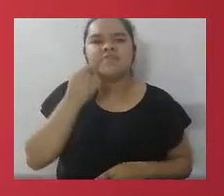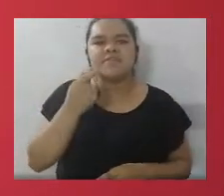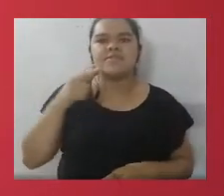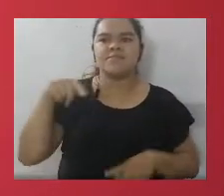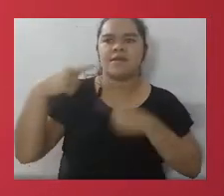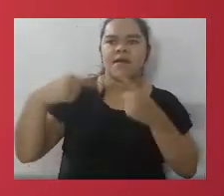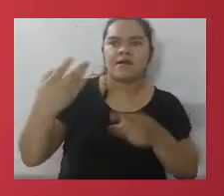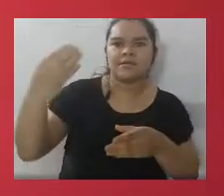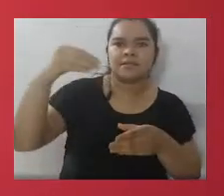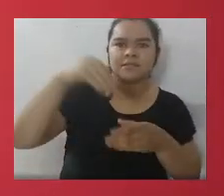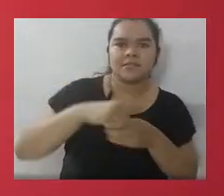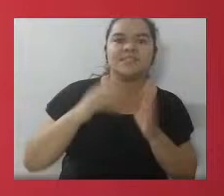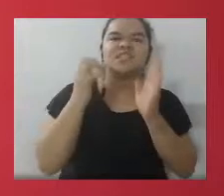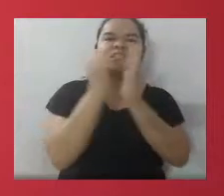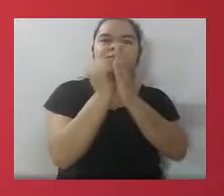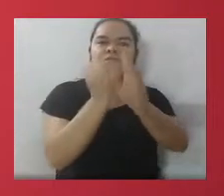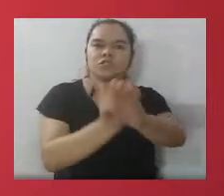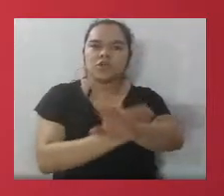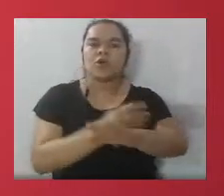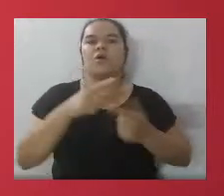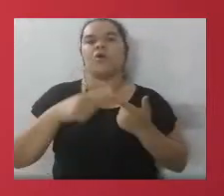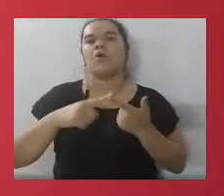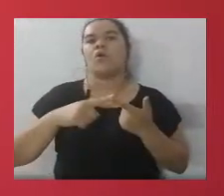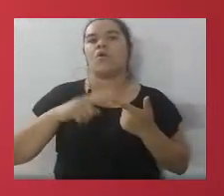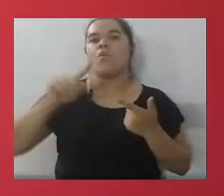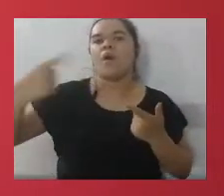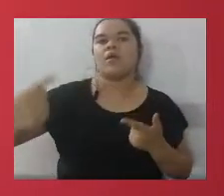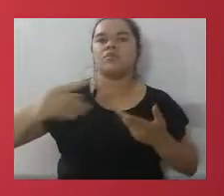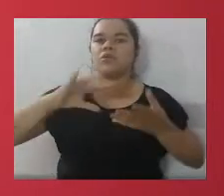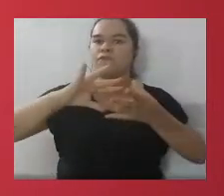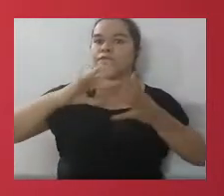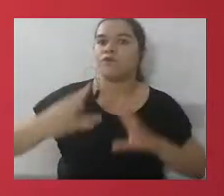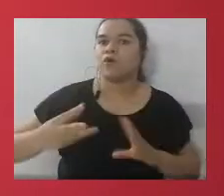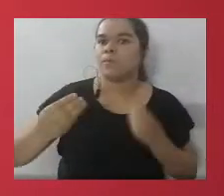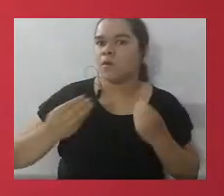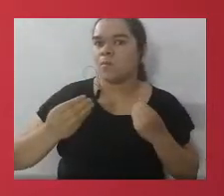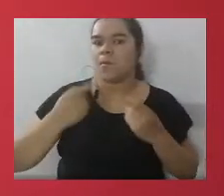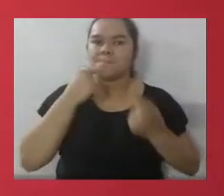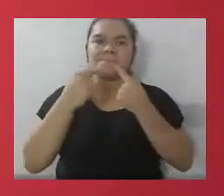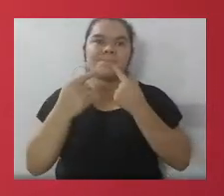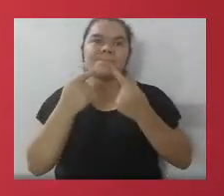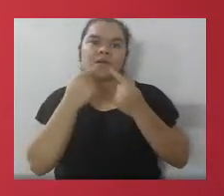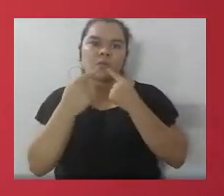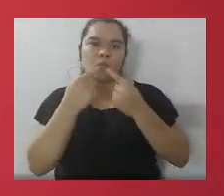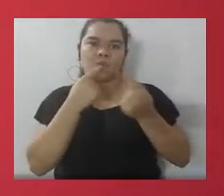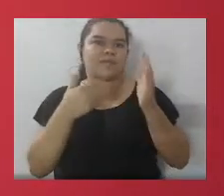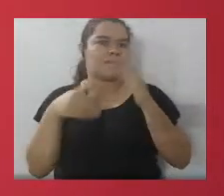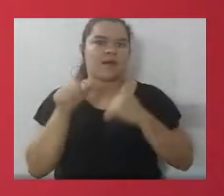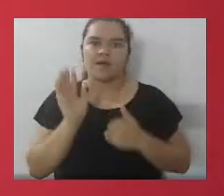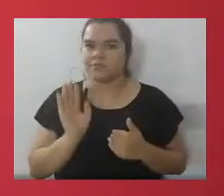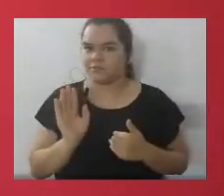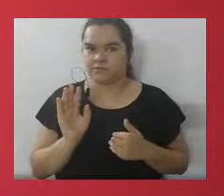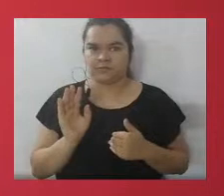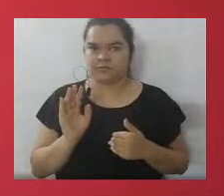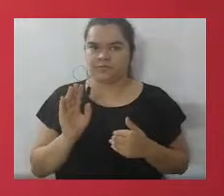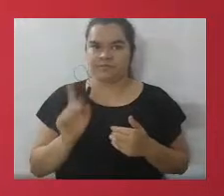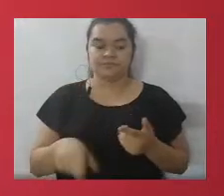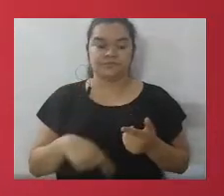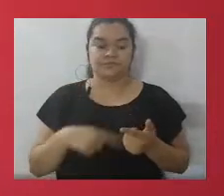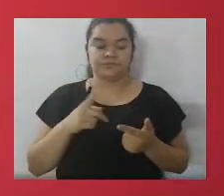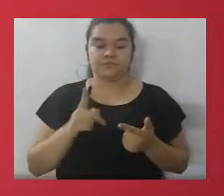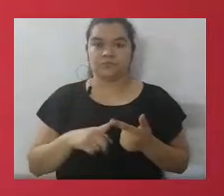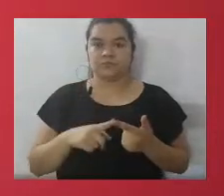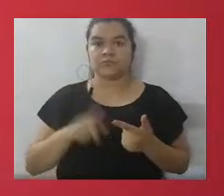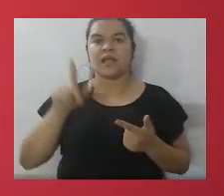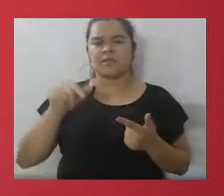de inscripción. Eso es lo que es la pregunta que más se repitió en el chat. ¿En